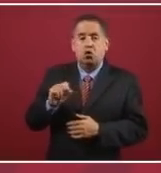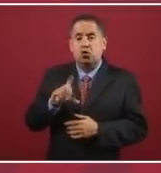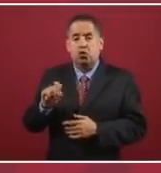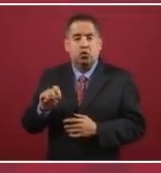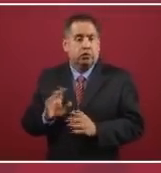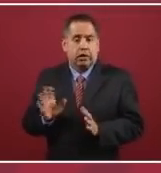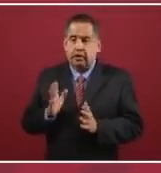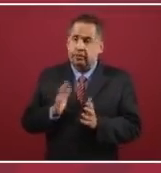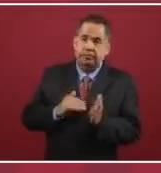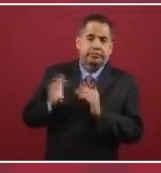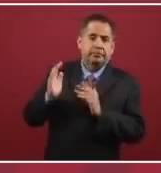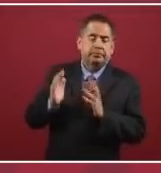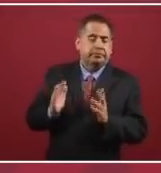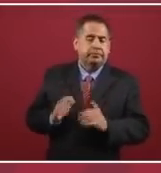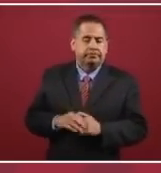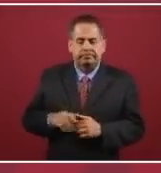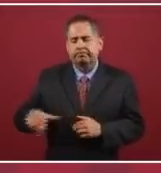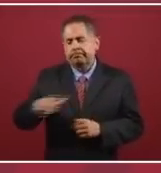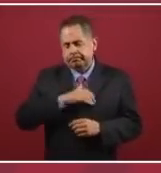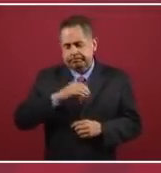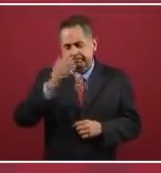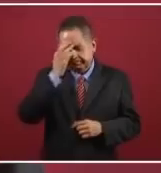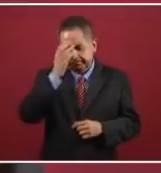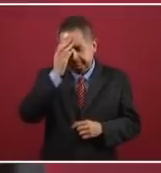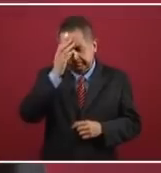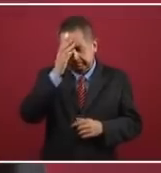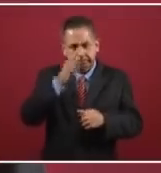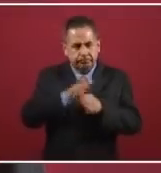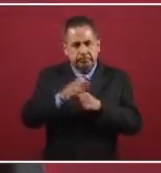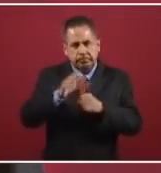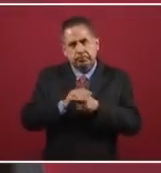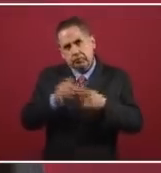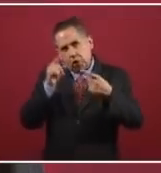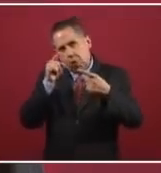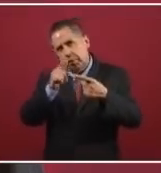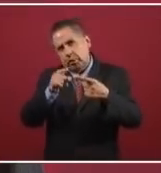ya se conocen cuáles son las prioridades,